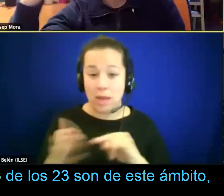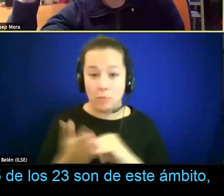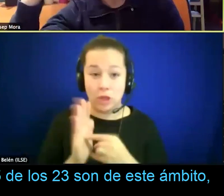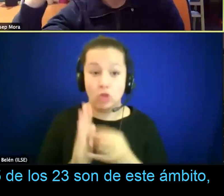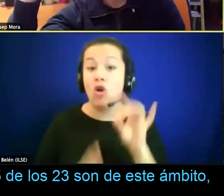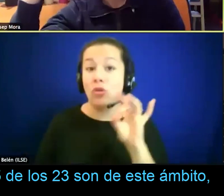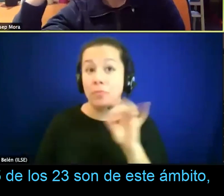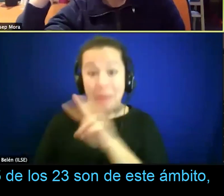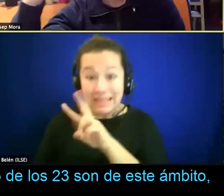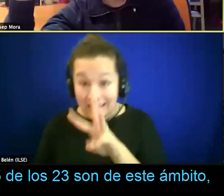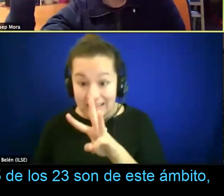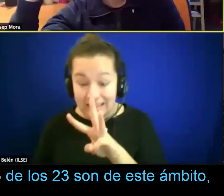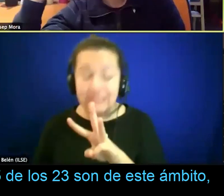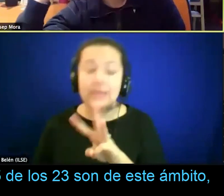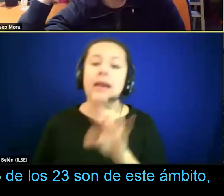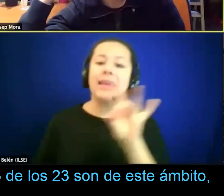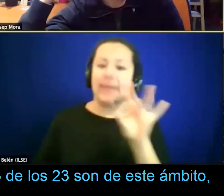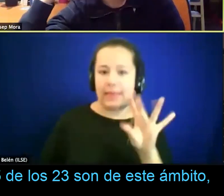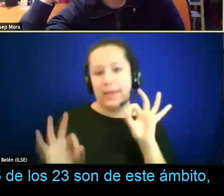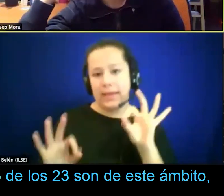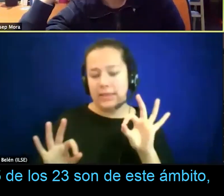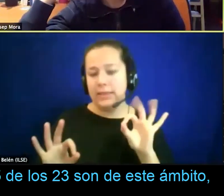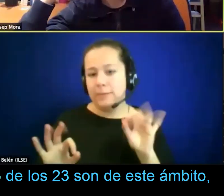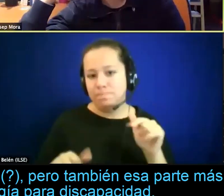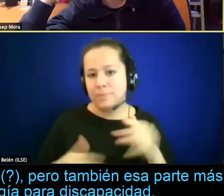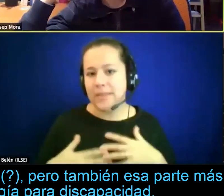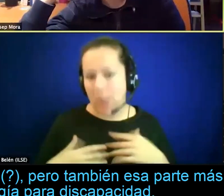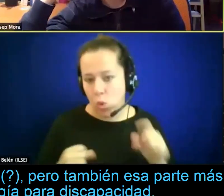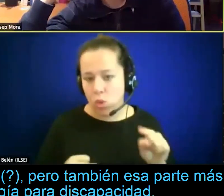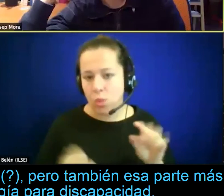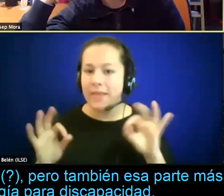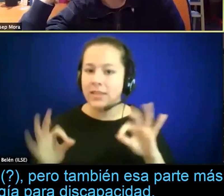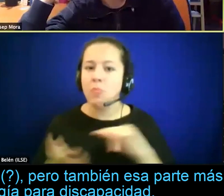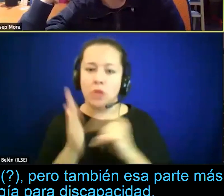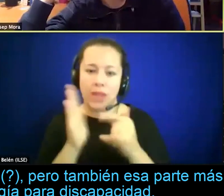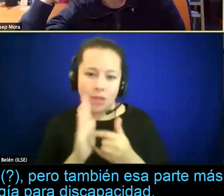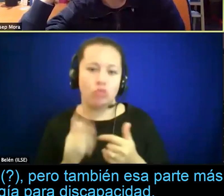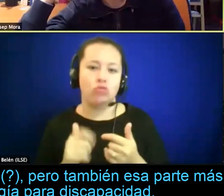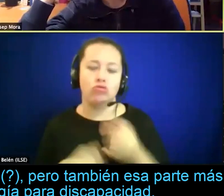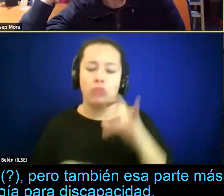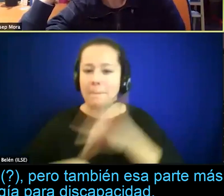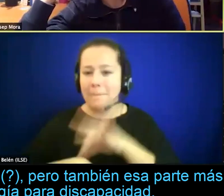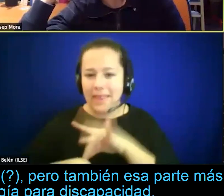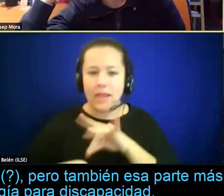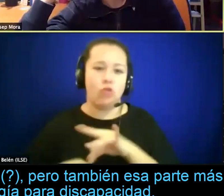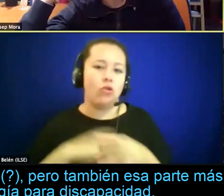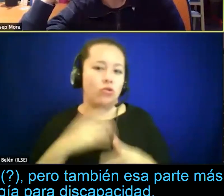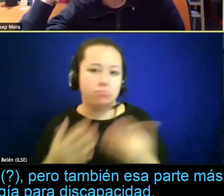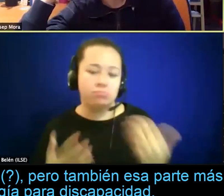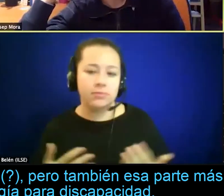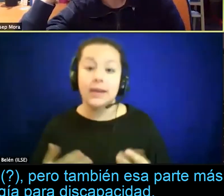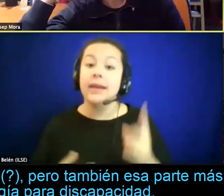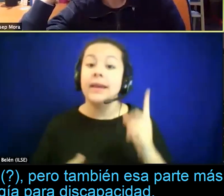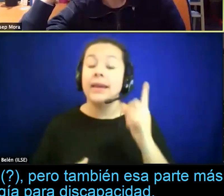le englobamos como Health and Care, ¿no? De alguna manera son proyectos MedTech, Medical Devices, pero también esa